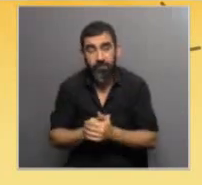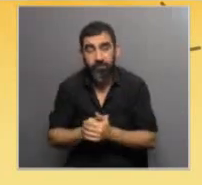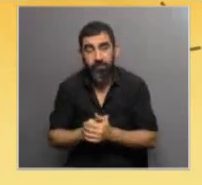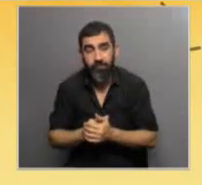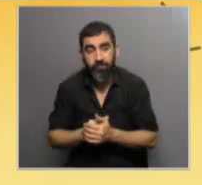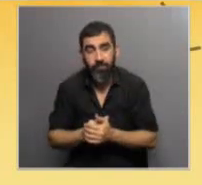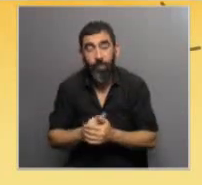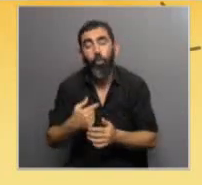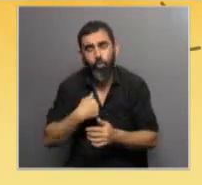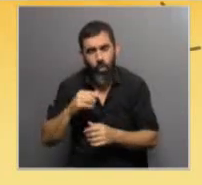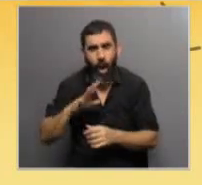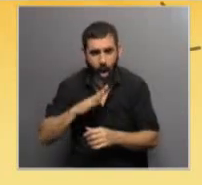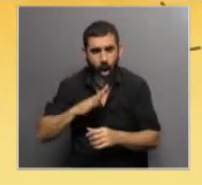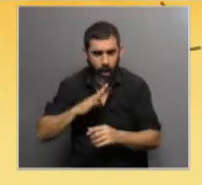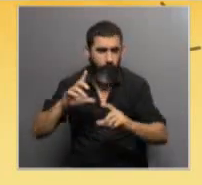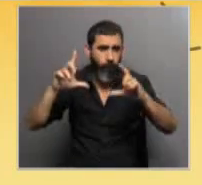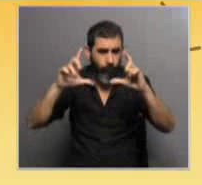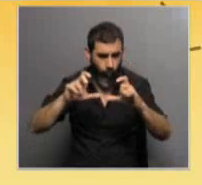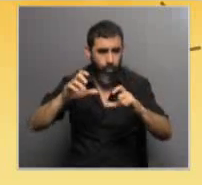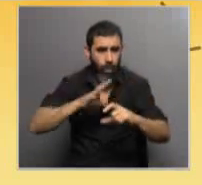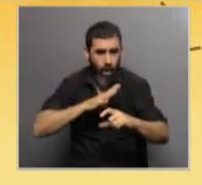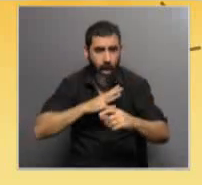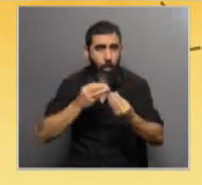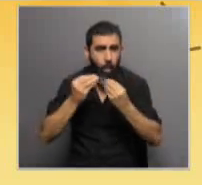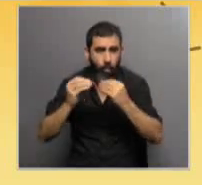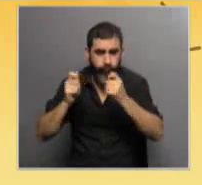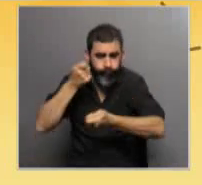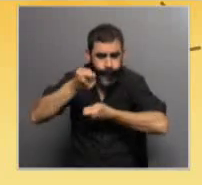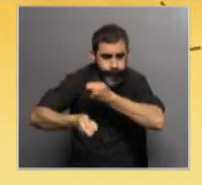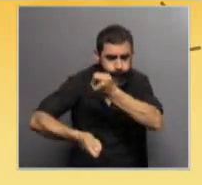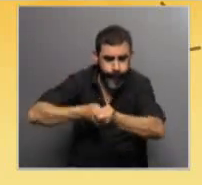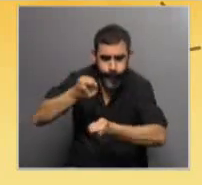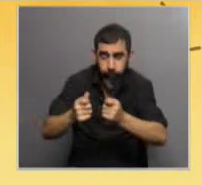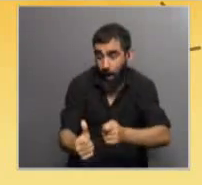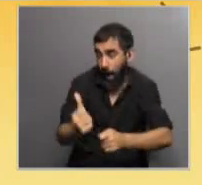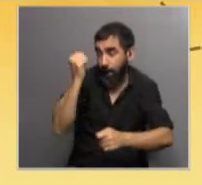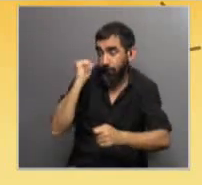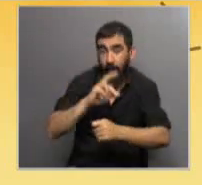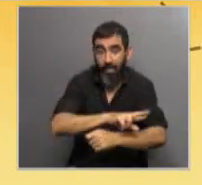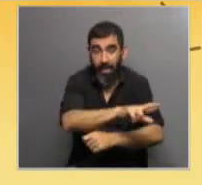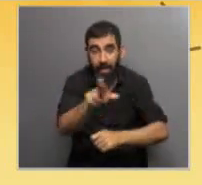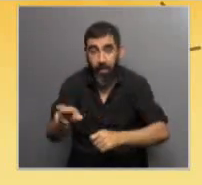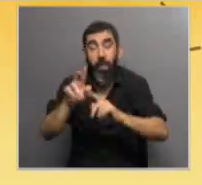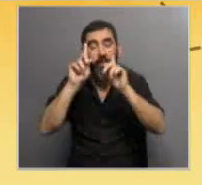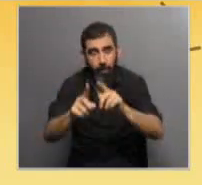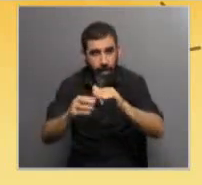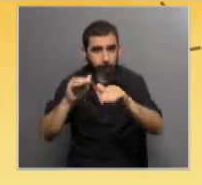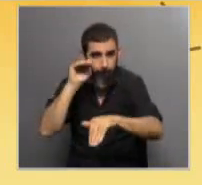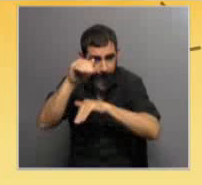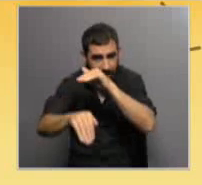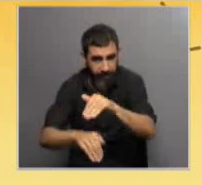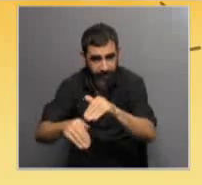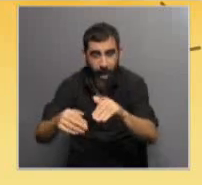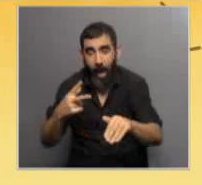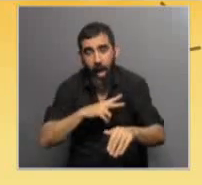yo tengo fotos que muestran cómo meten para rellenar lo que está por atrás de la rambla que era otra playa también bueno la mire está unida a